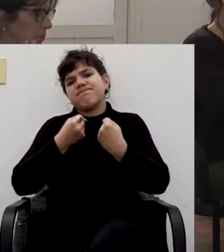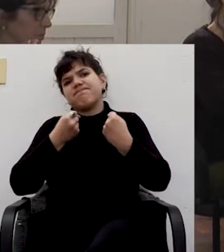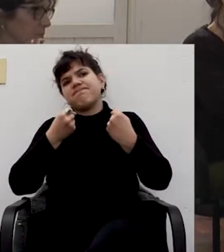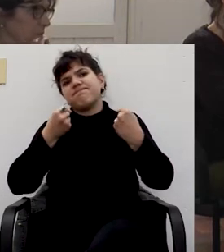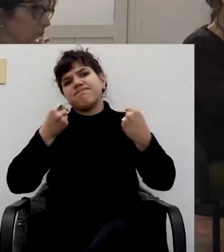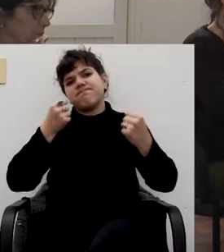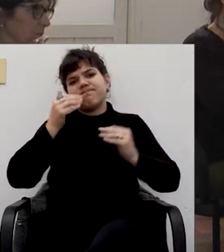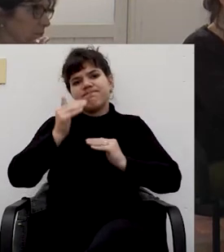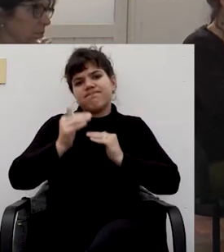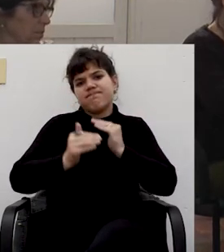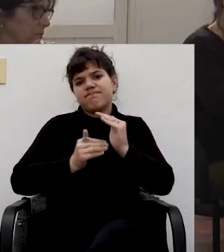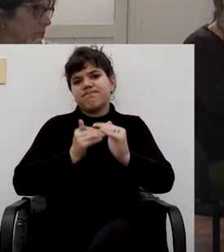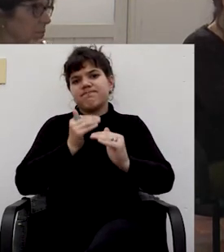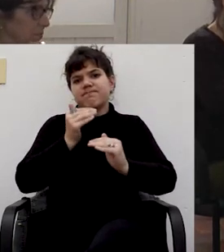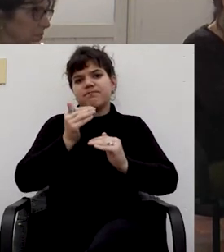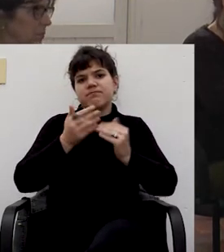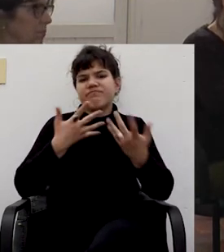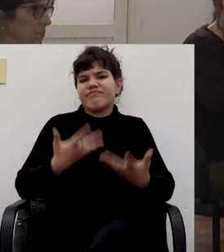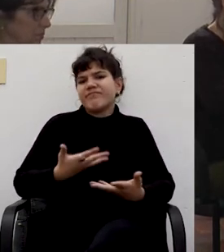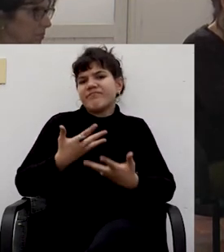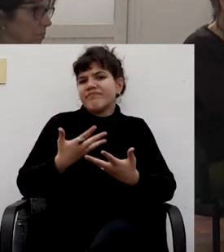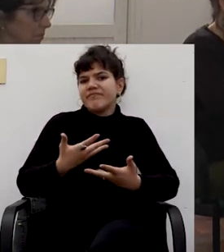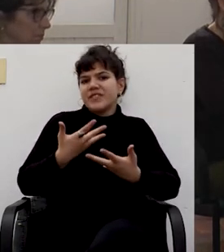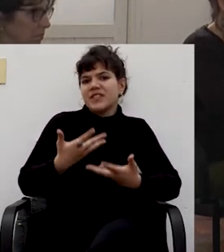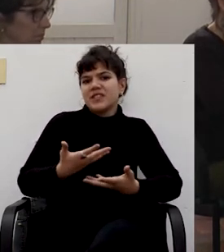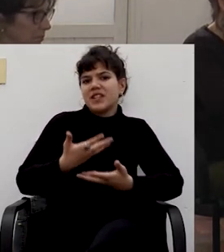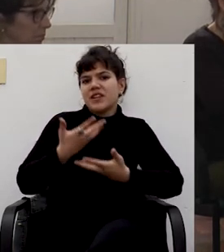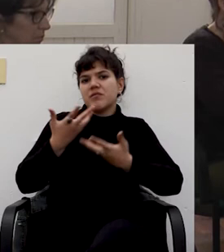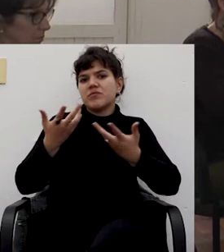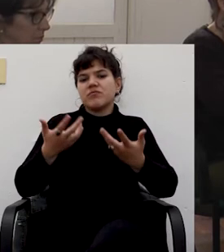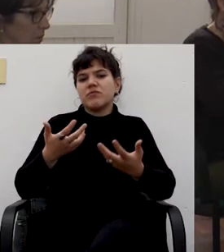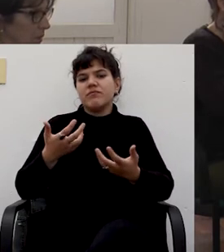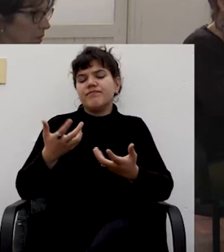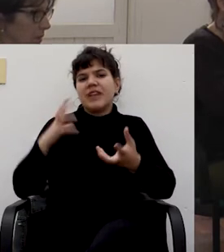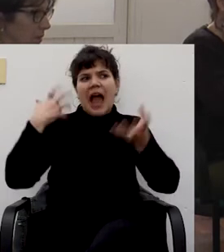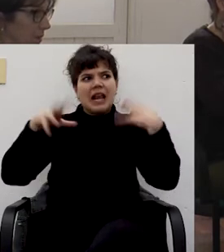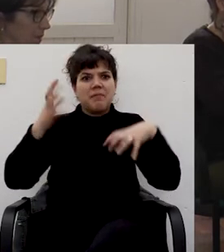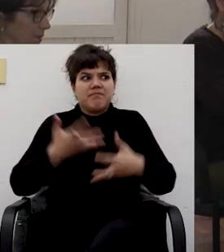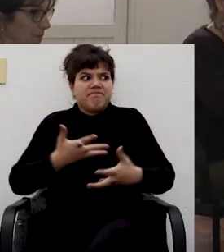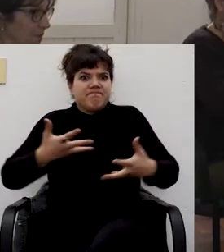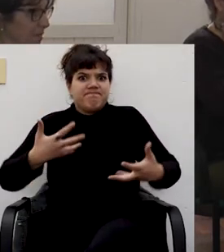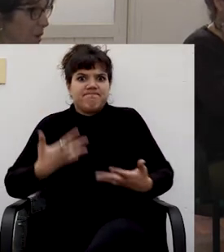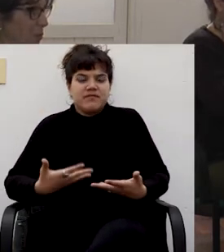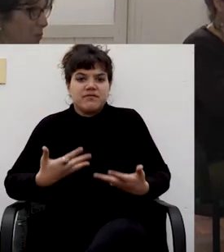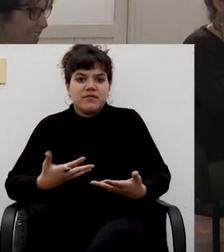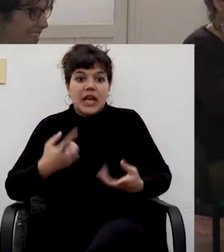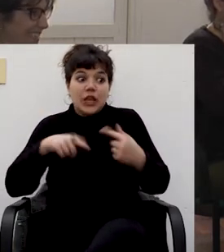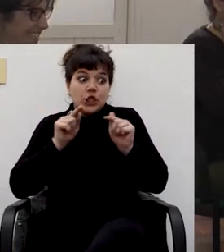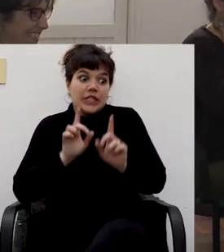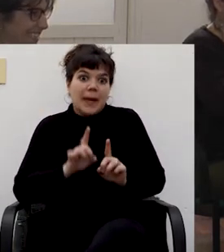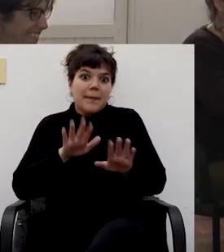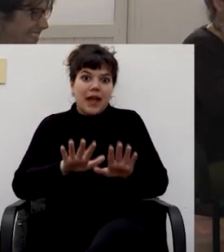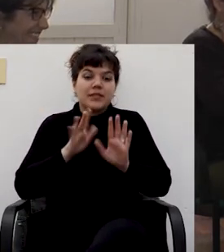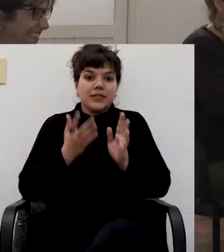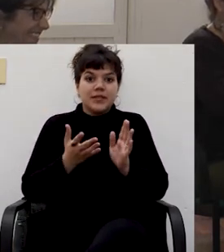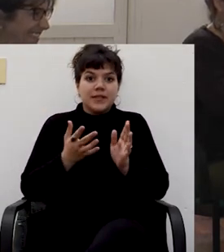como pesades, así como unos elefantes, no sé. Entonces, también pasa esto, ¿no? Como